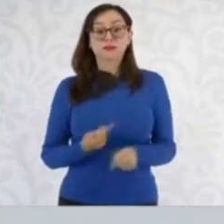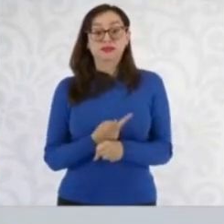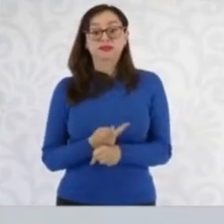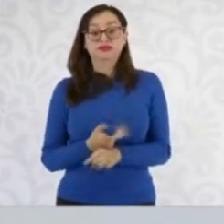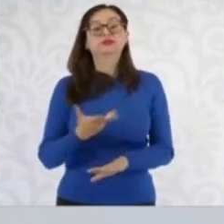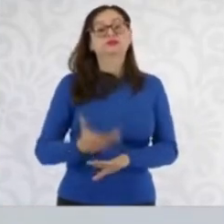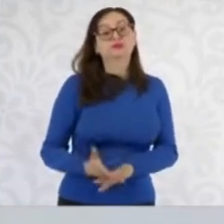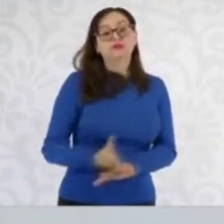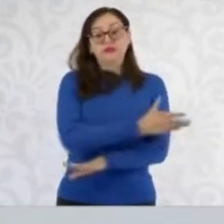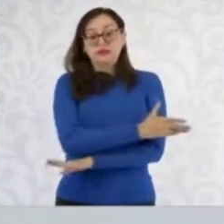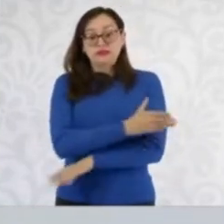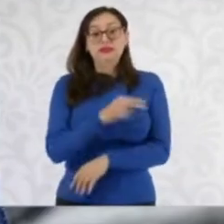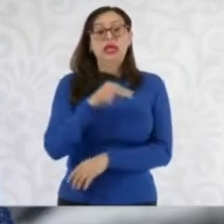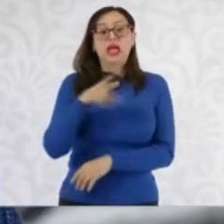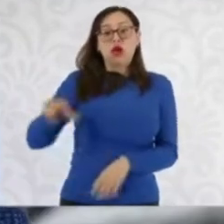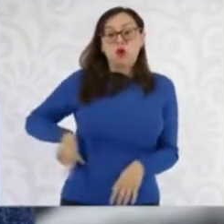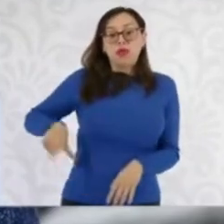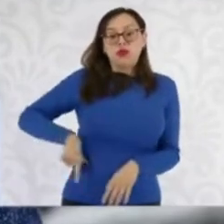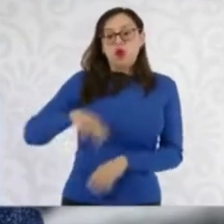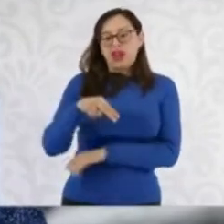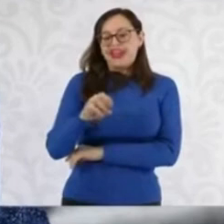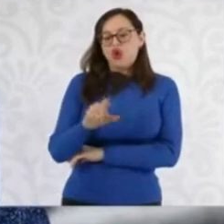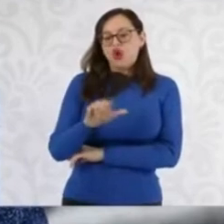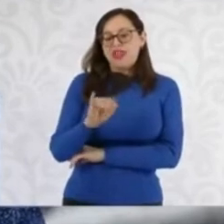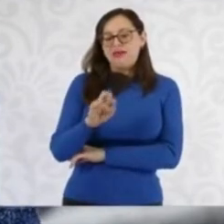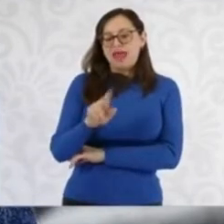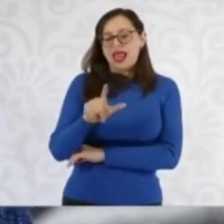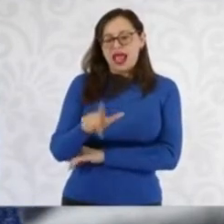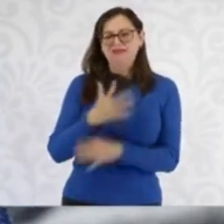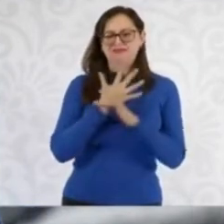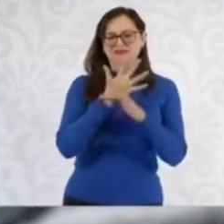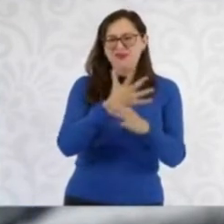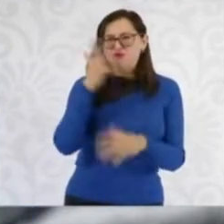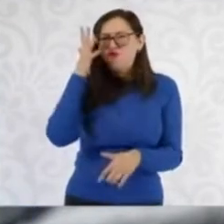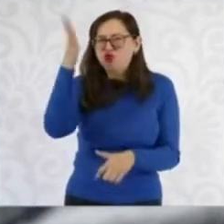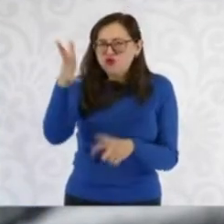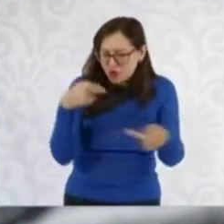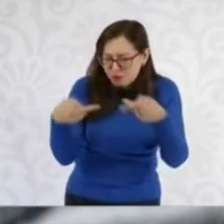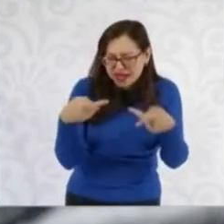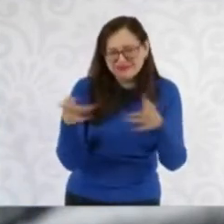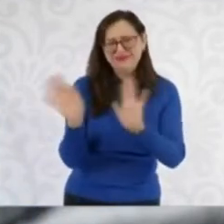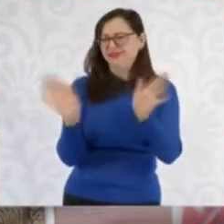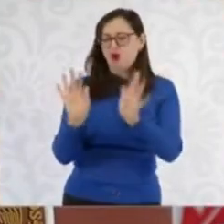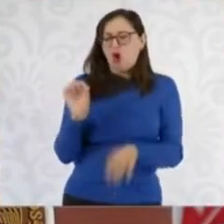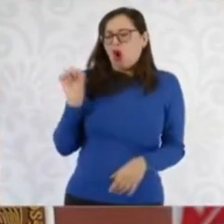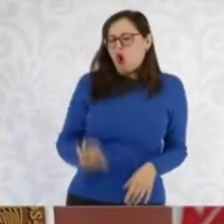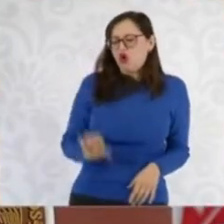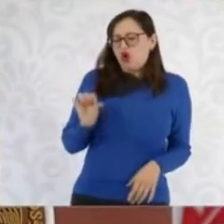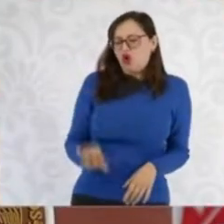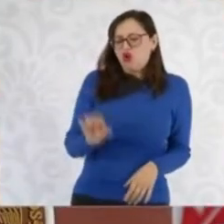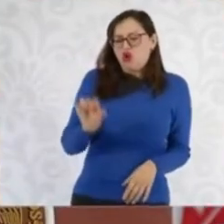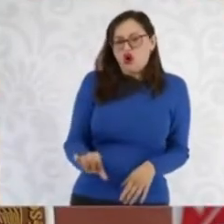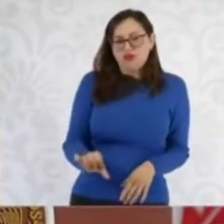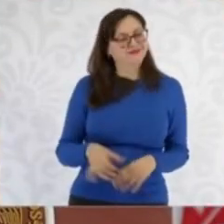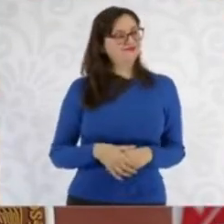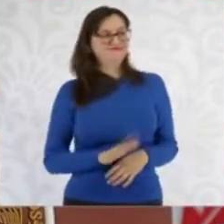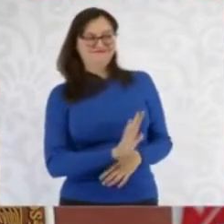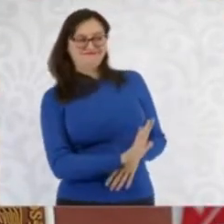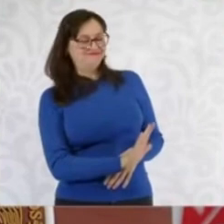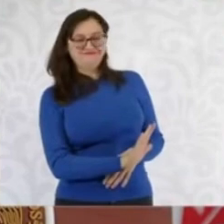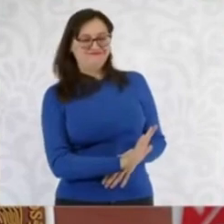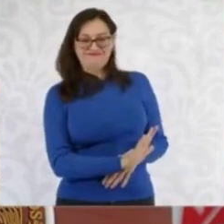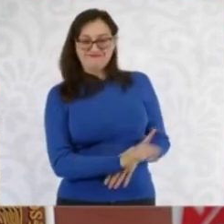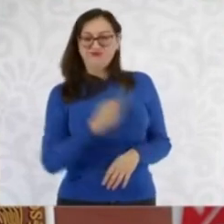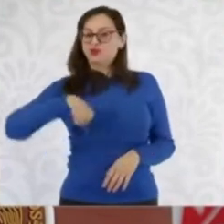que la planeación no debía existir, esa palabra se borró. Y nosotros estamos recuperando con la cuarta transformación esa capacidad de planeación del